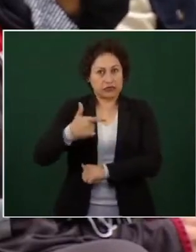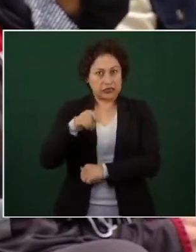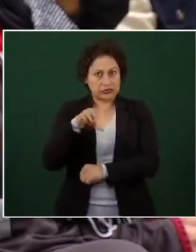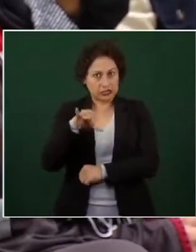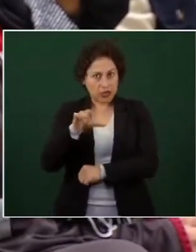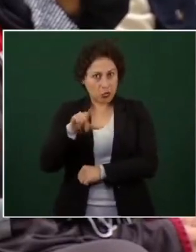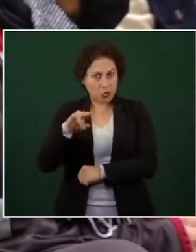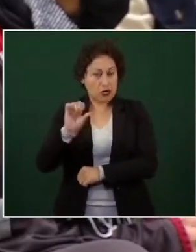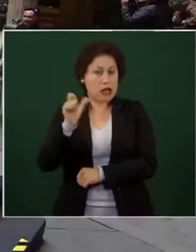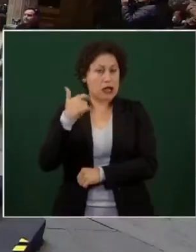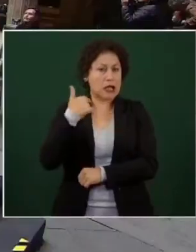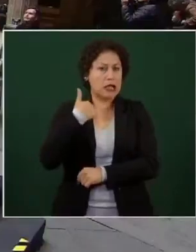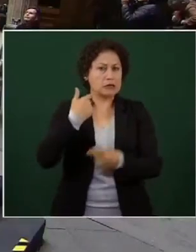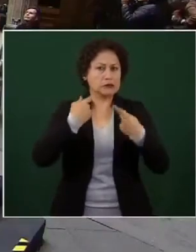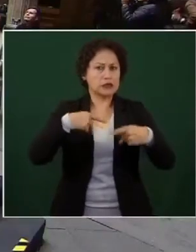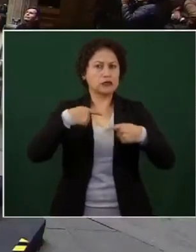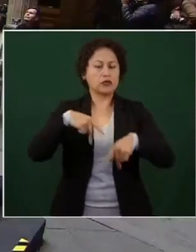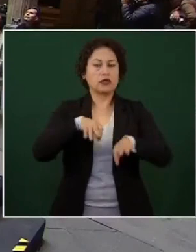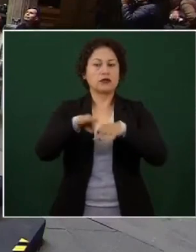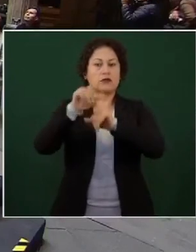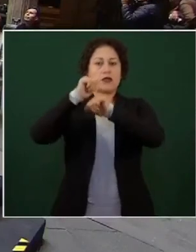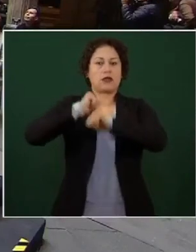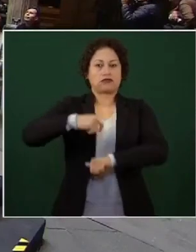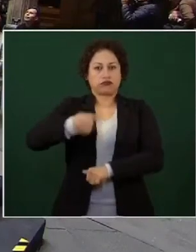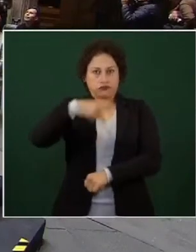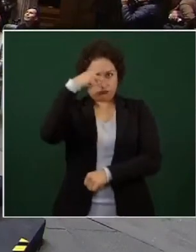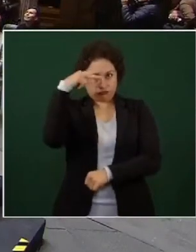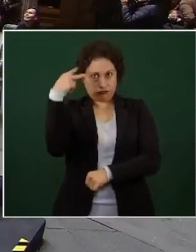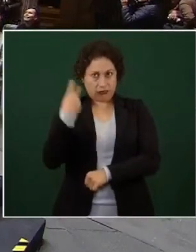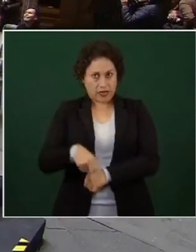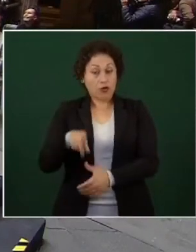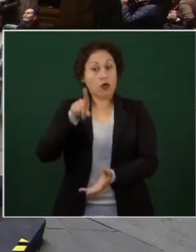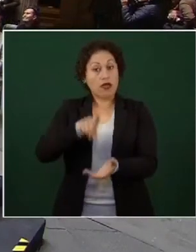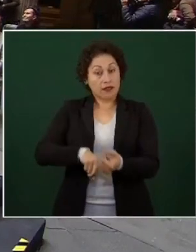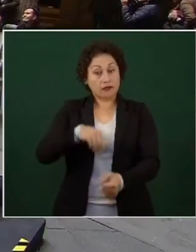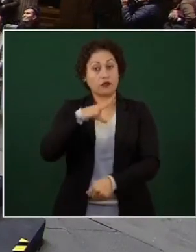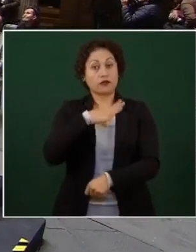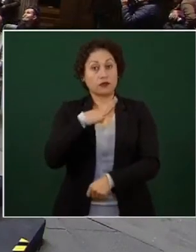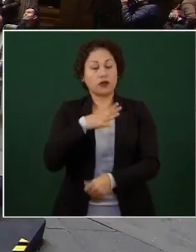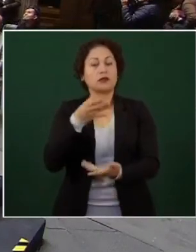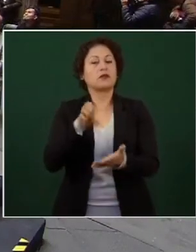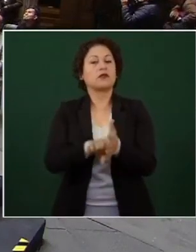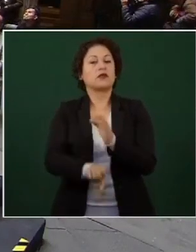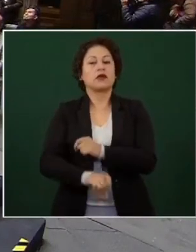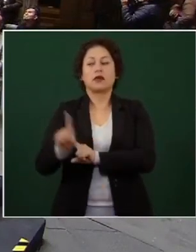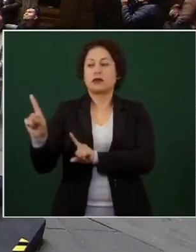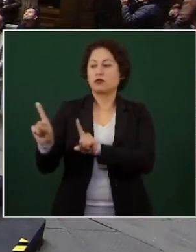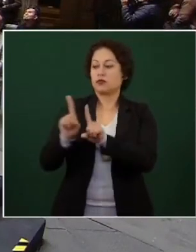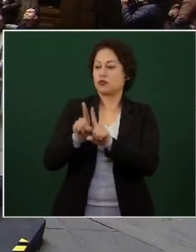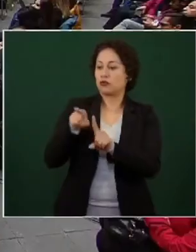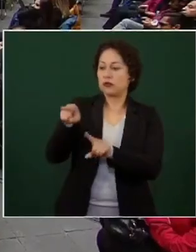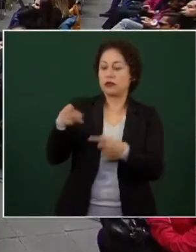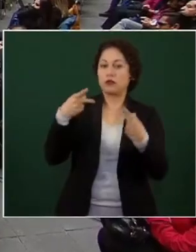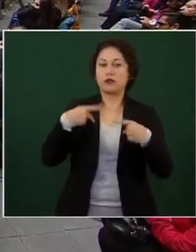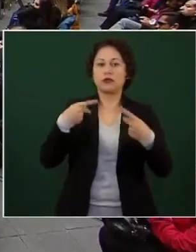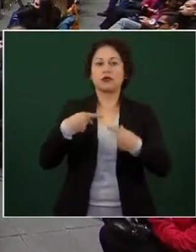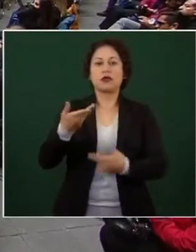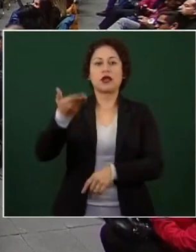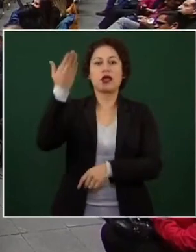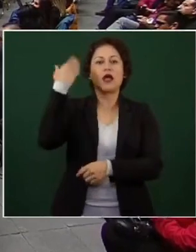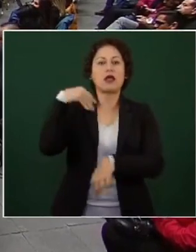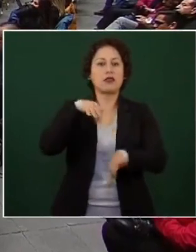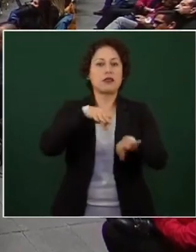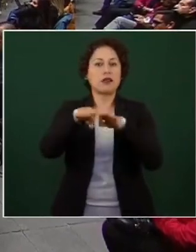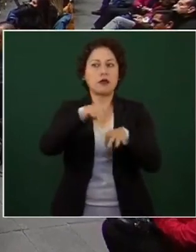muchos exfuncionarios del gobierno de México. Uno muy cercano a él, que ocupó diversos cargos en el área de seguridad